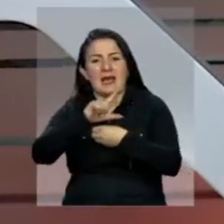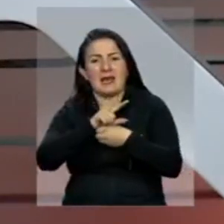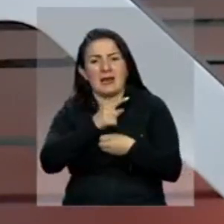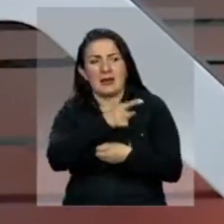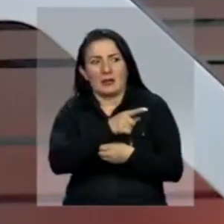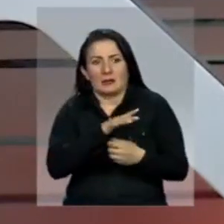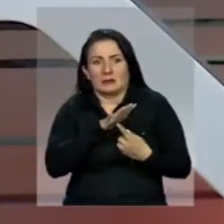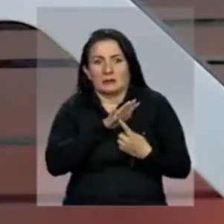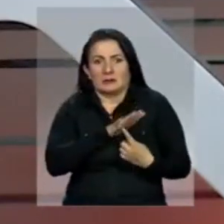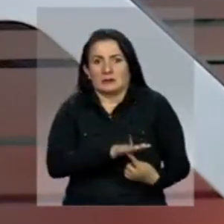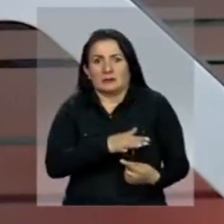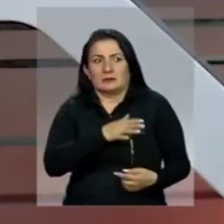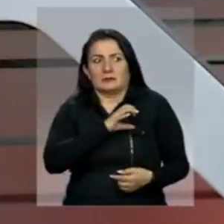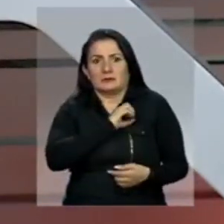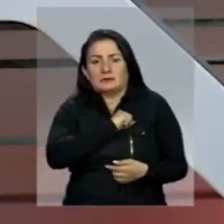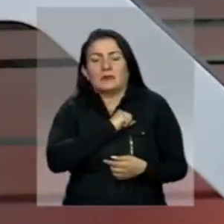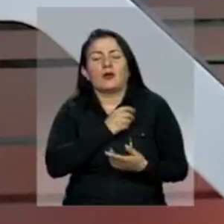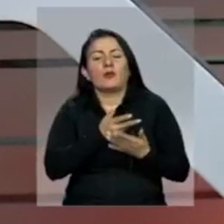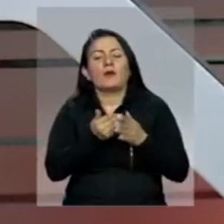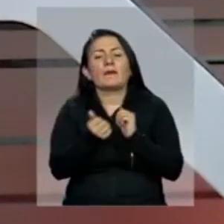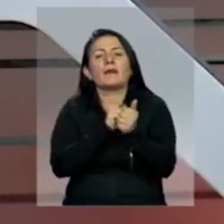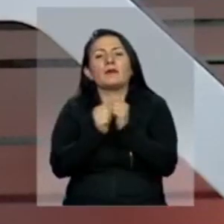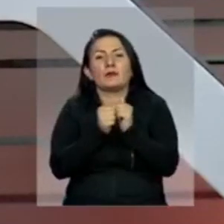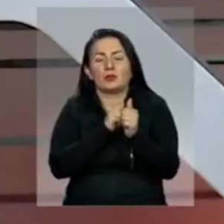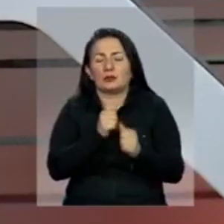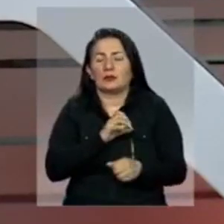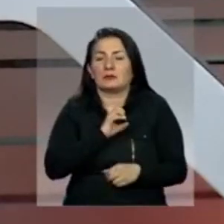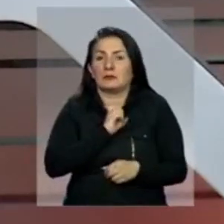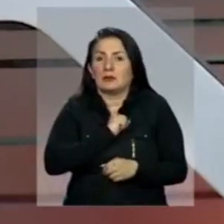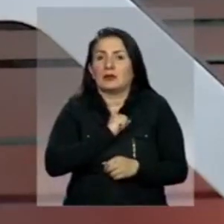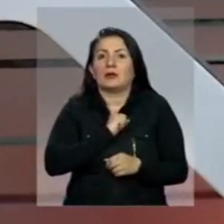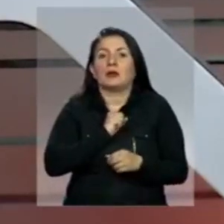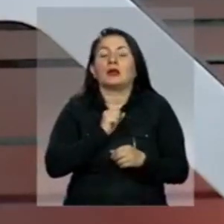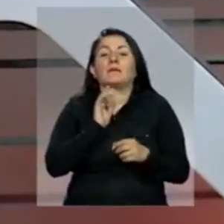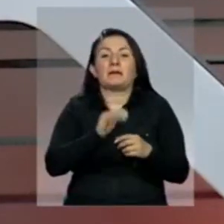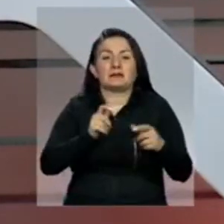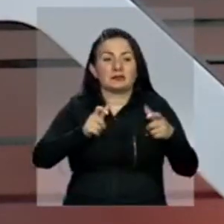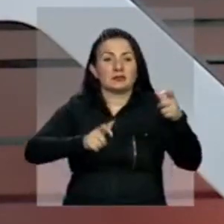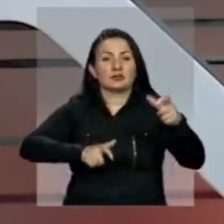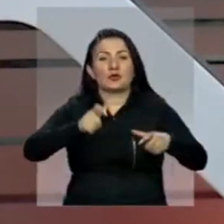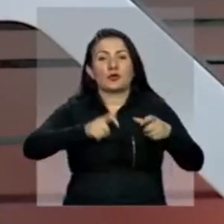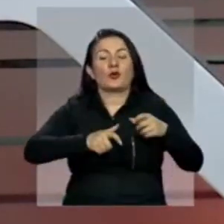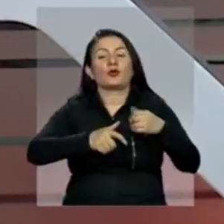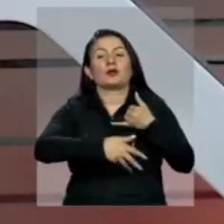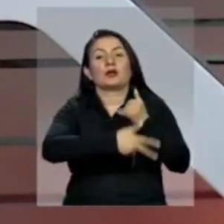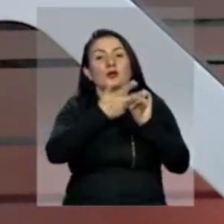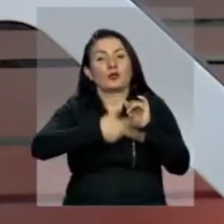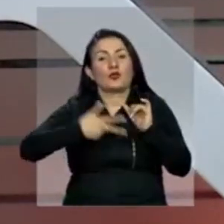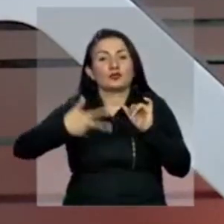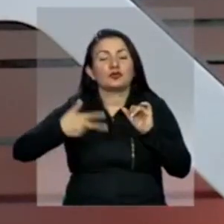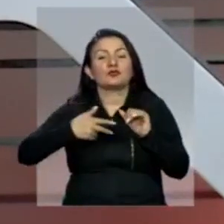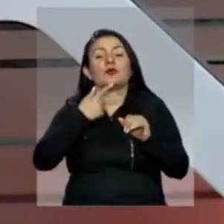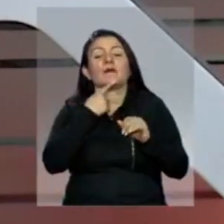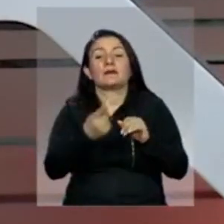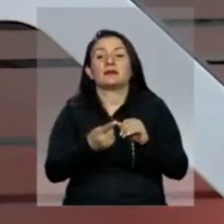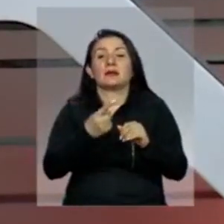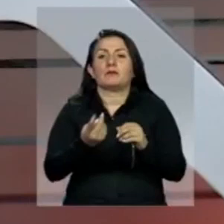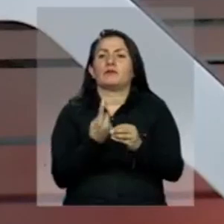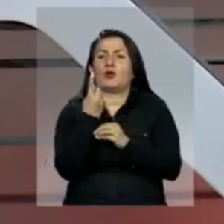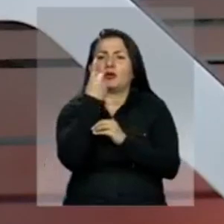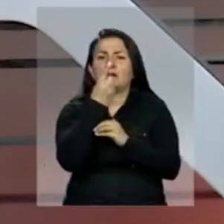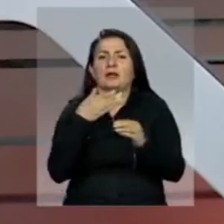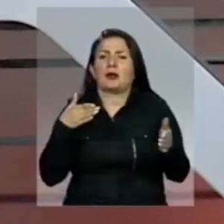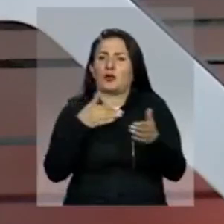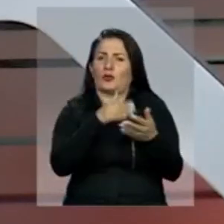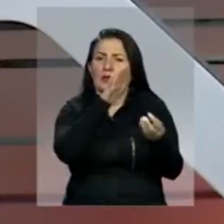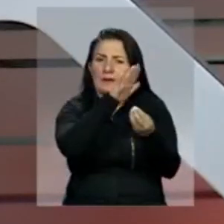generaron indignación en el ámbito deportivo y causó también que la Corte Constitucional pidiera a los estamentos deportivos generar políticas contra